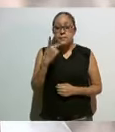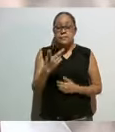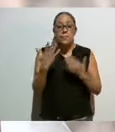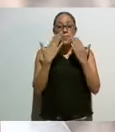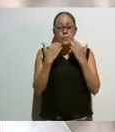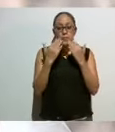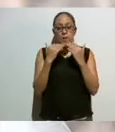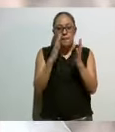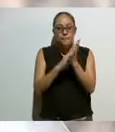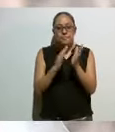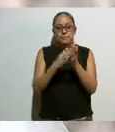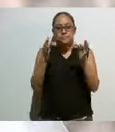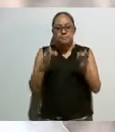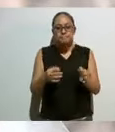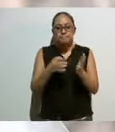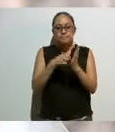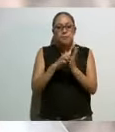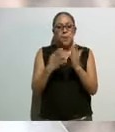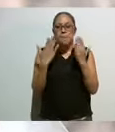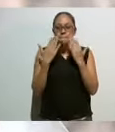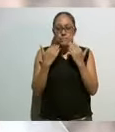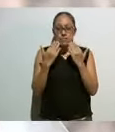escrituras, sin tener